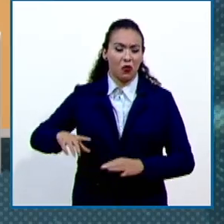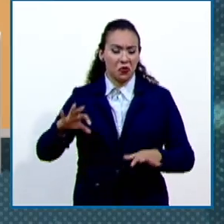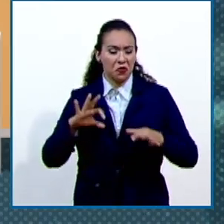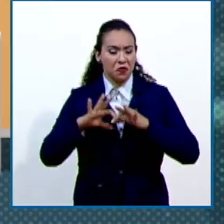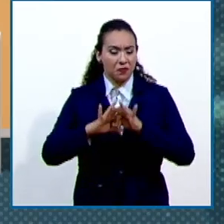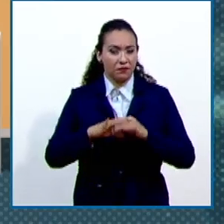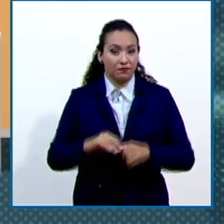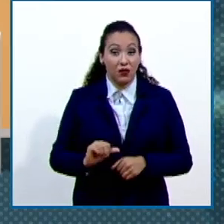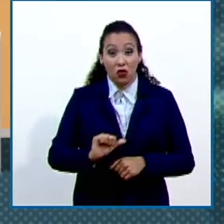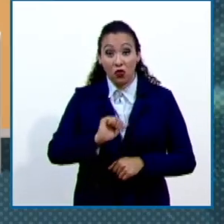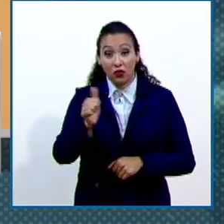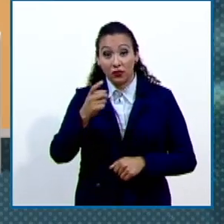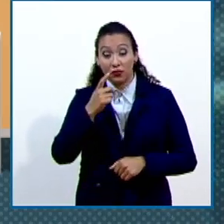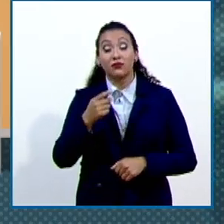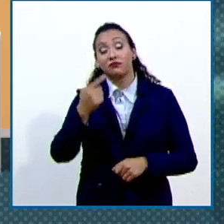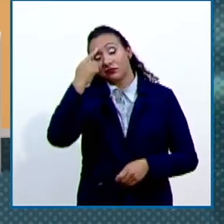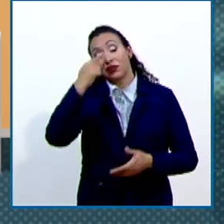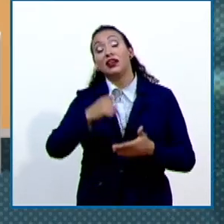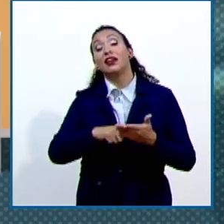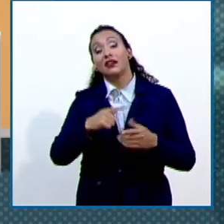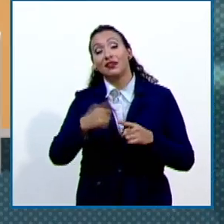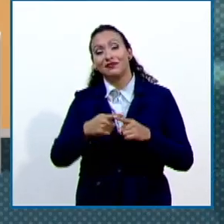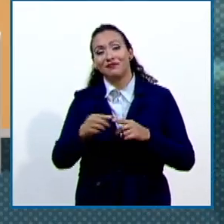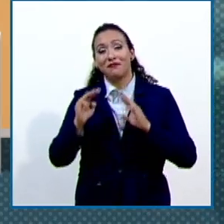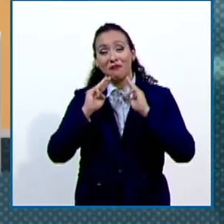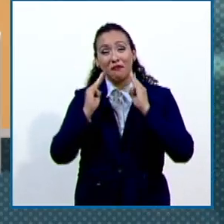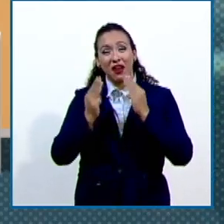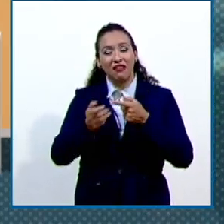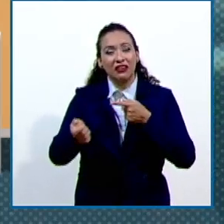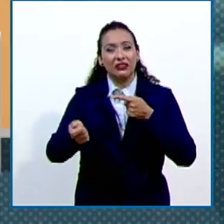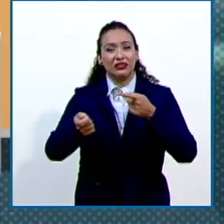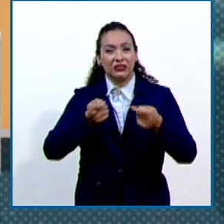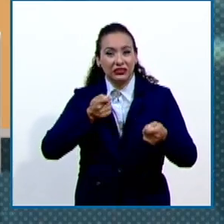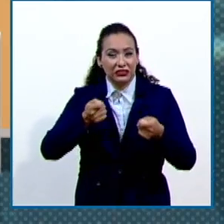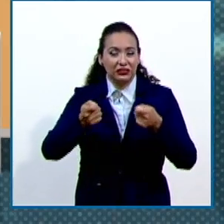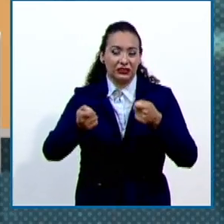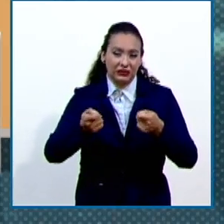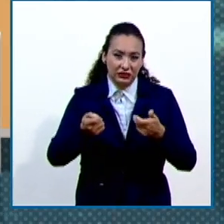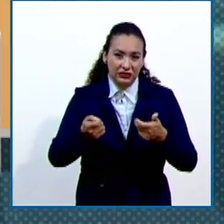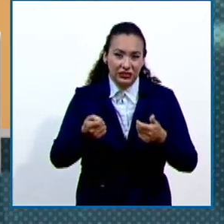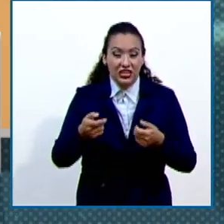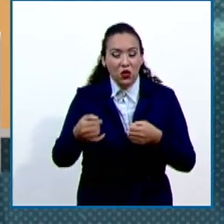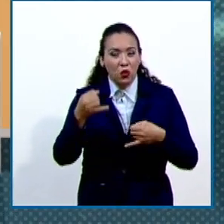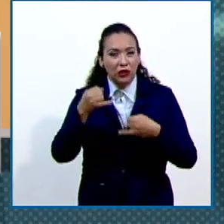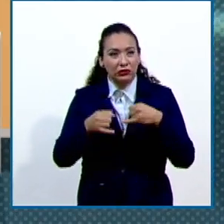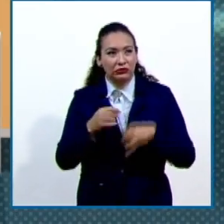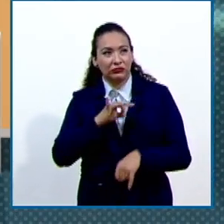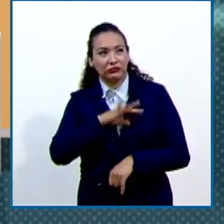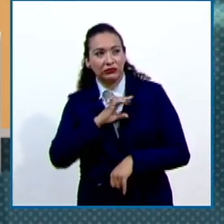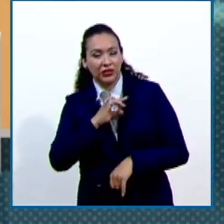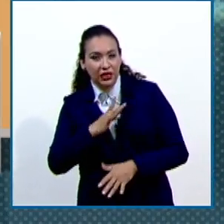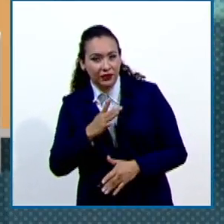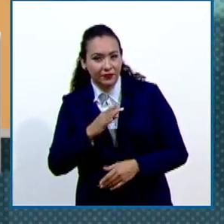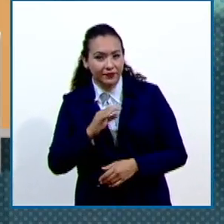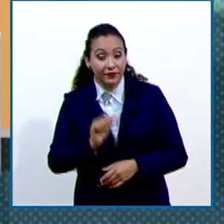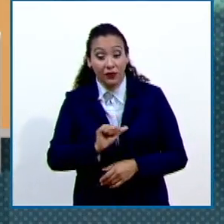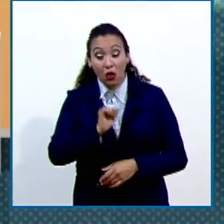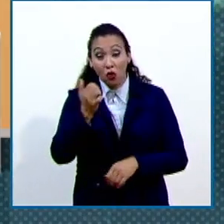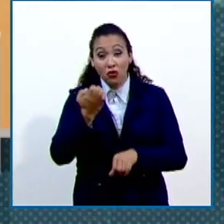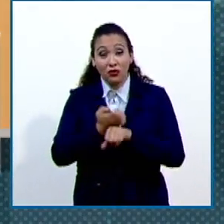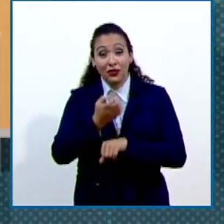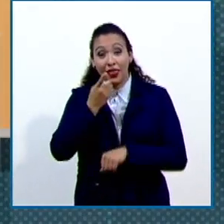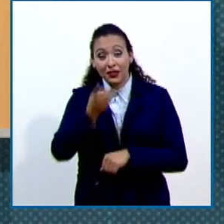otros donde el crimen organizado es un peligro constante y absoluto para esos jueces y hay otros donde no hay